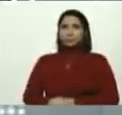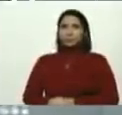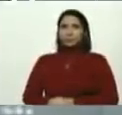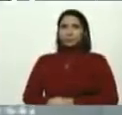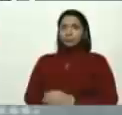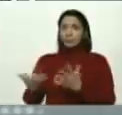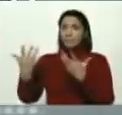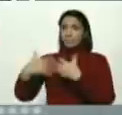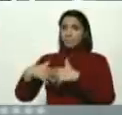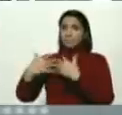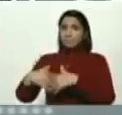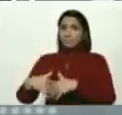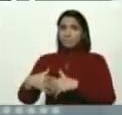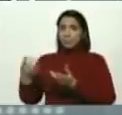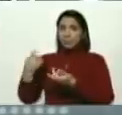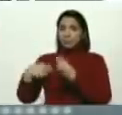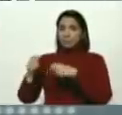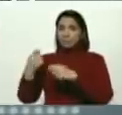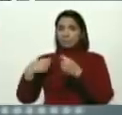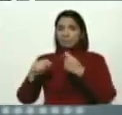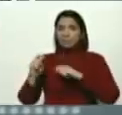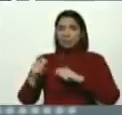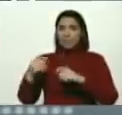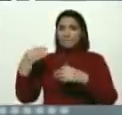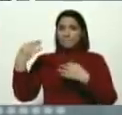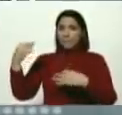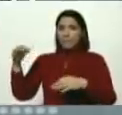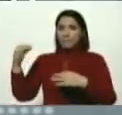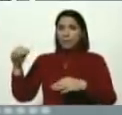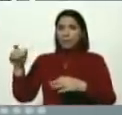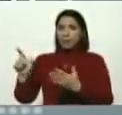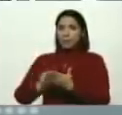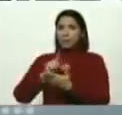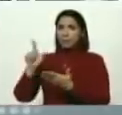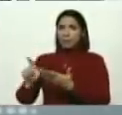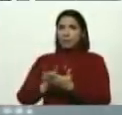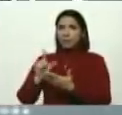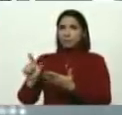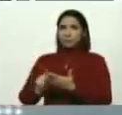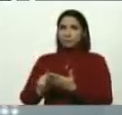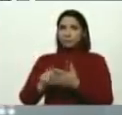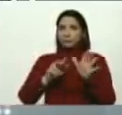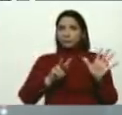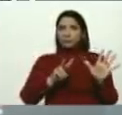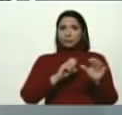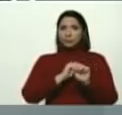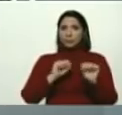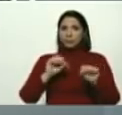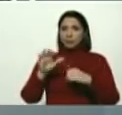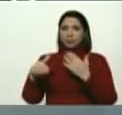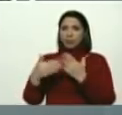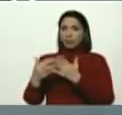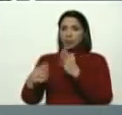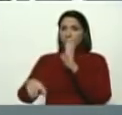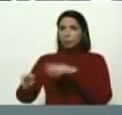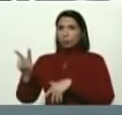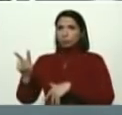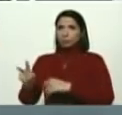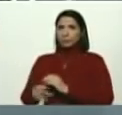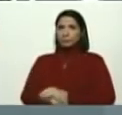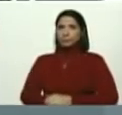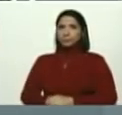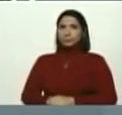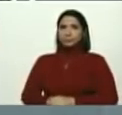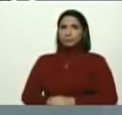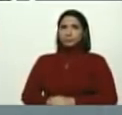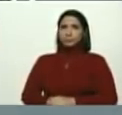La industria y comercialización de papelerías y librerías, de 7 de la mañana a 12 del mediodía.